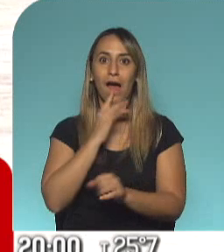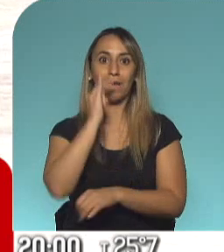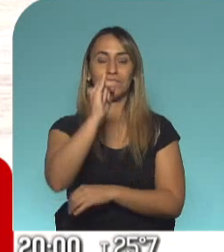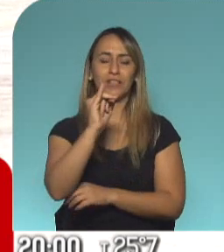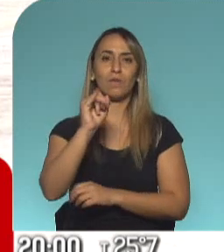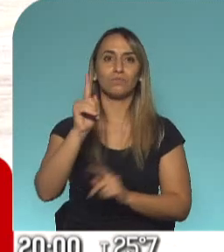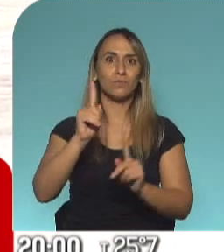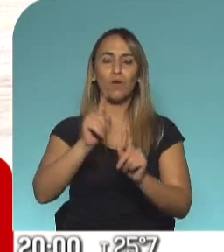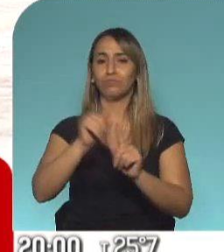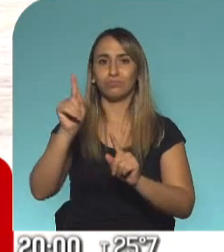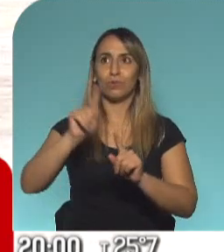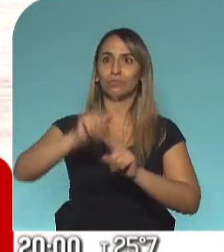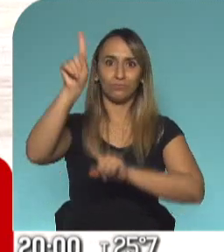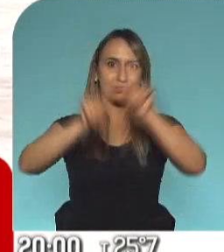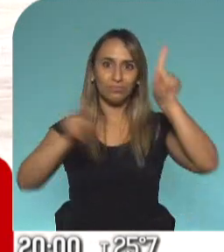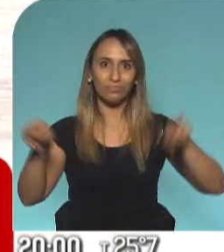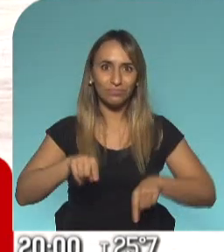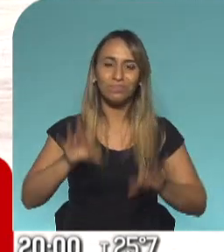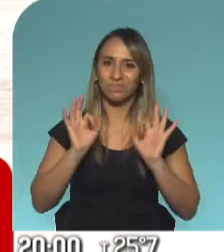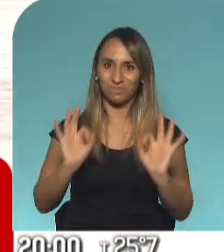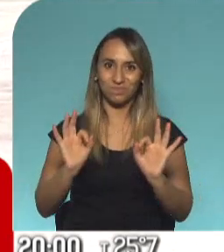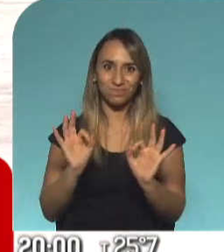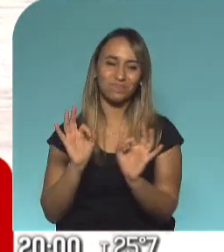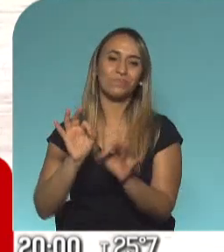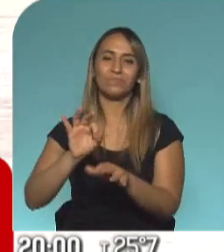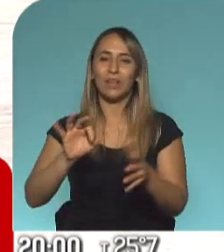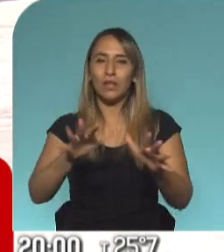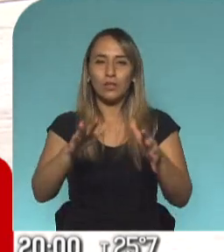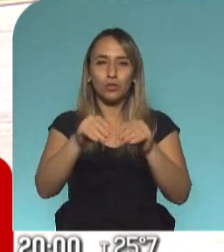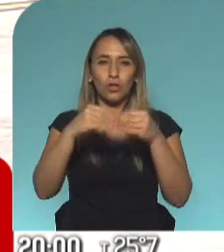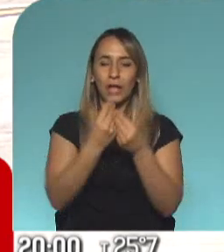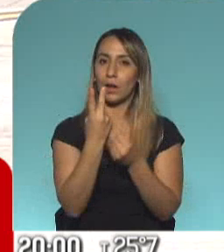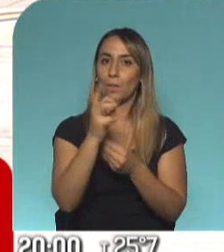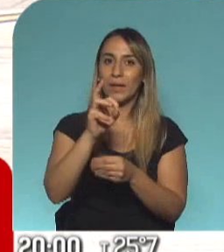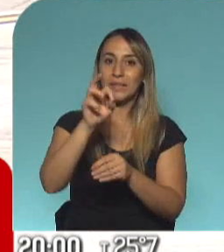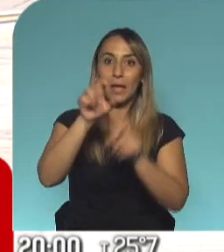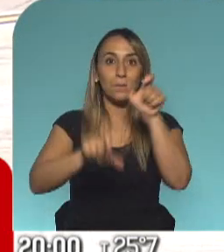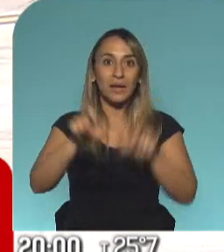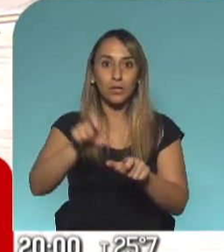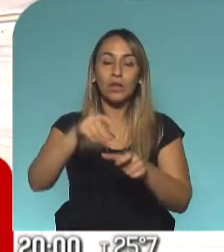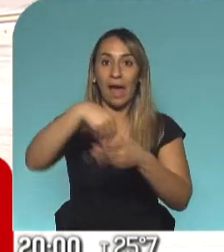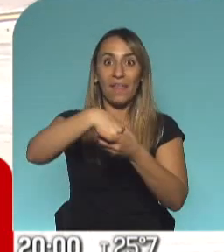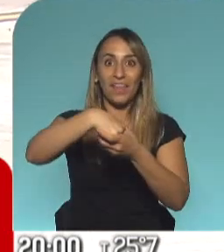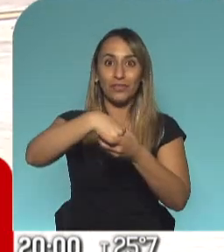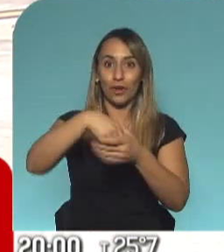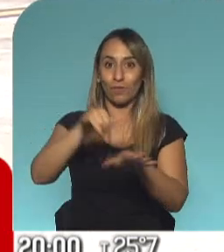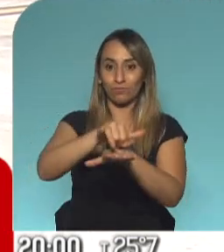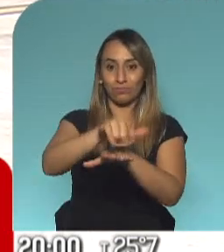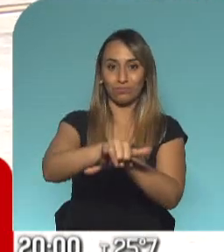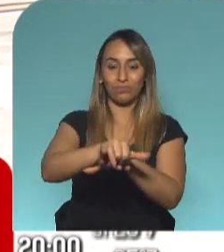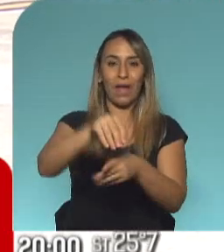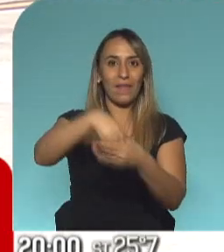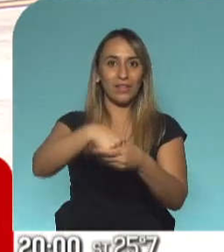todos ubicados, vimos una tripulación de alrededor de 20 personas en el interior del avión, veíamos unos